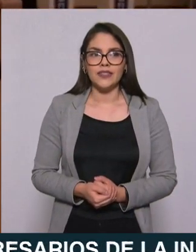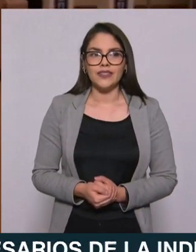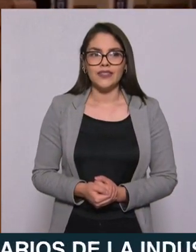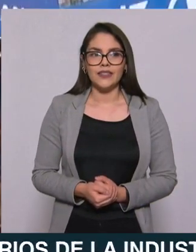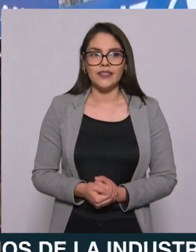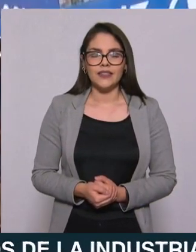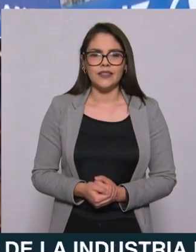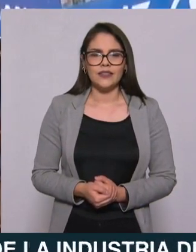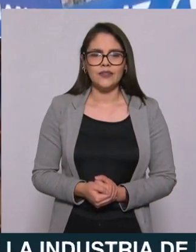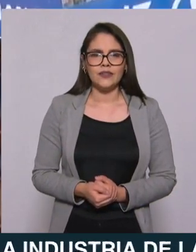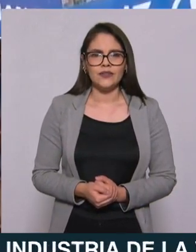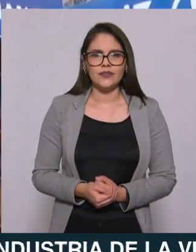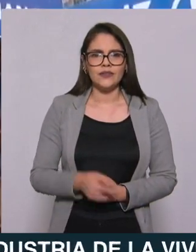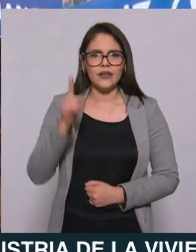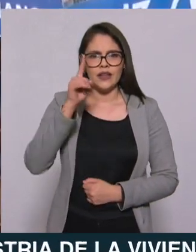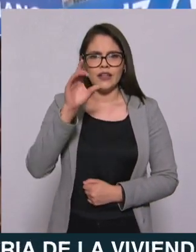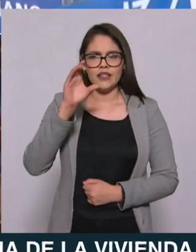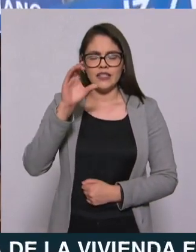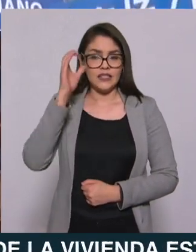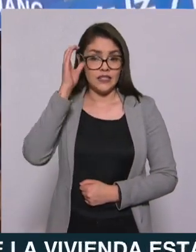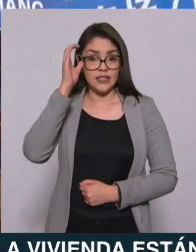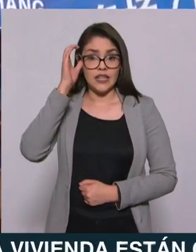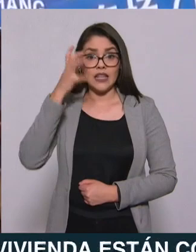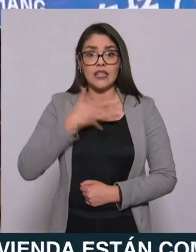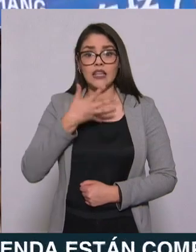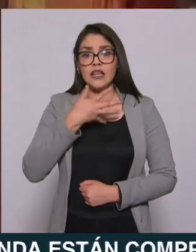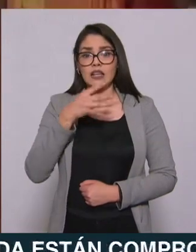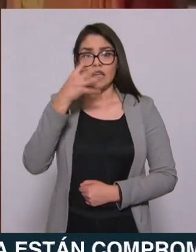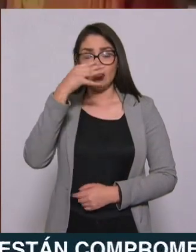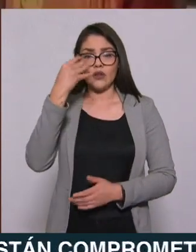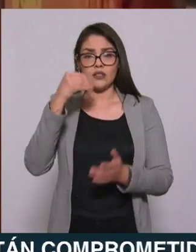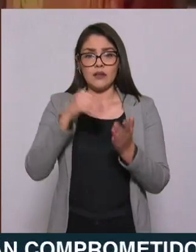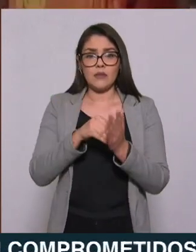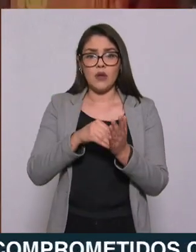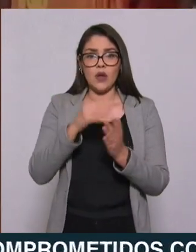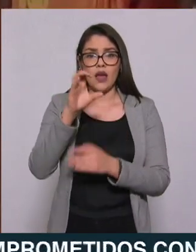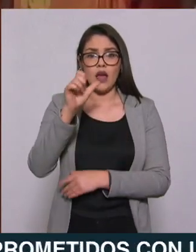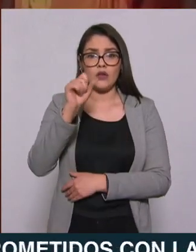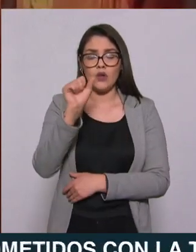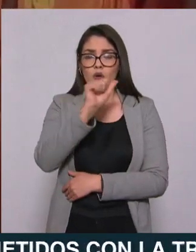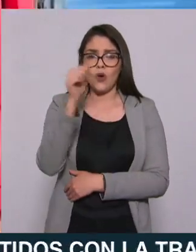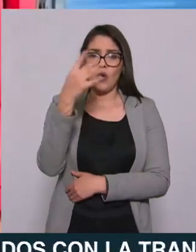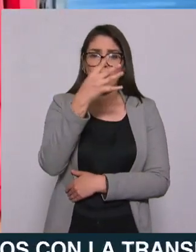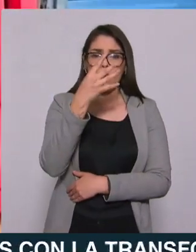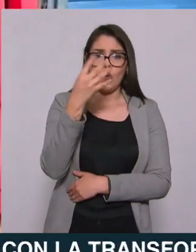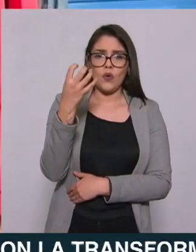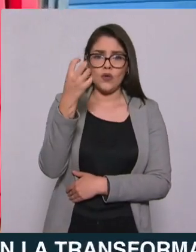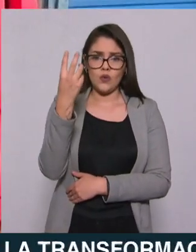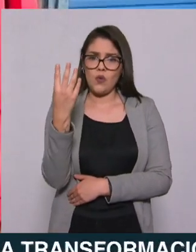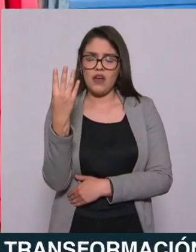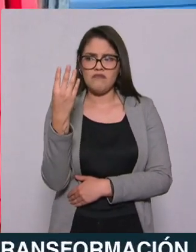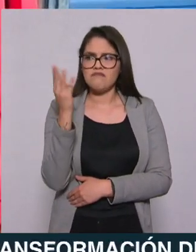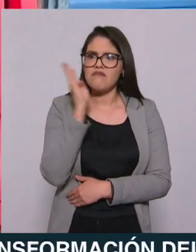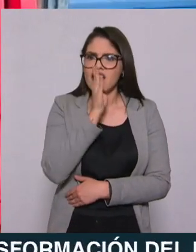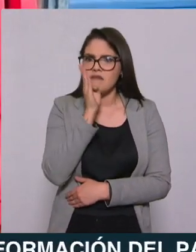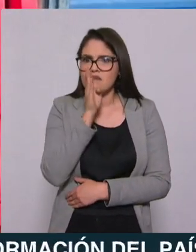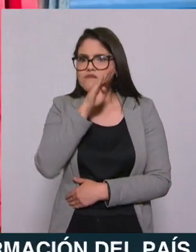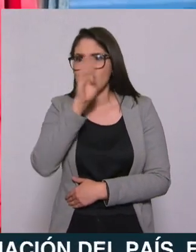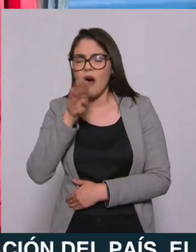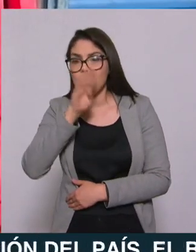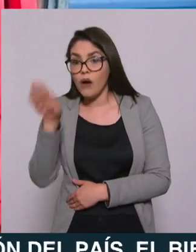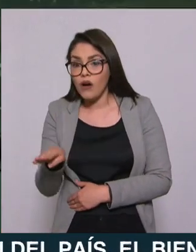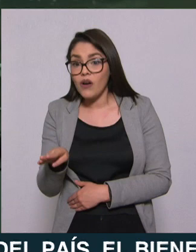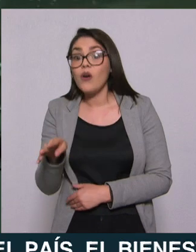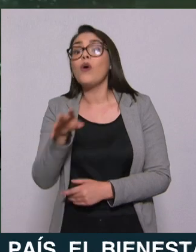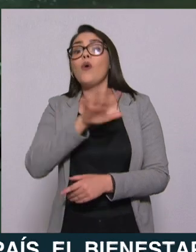En China, se han confirmado 14.411 casos y 304 defunciones, de las cuales 294